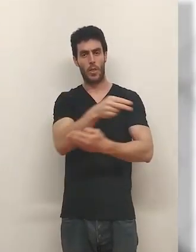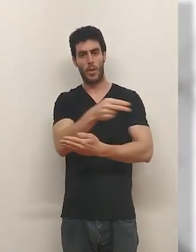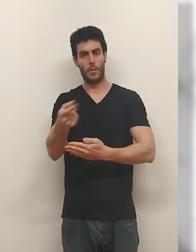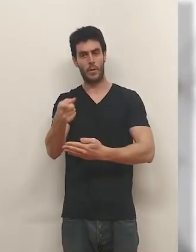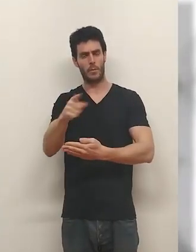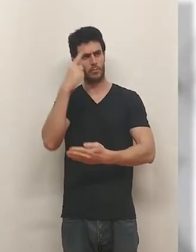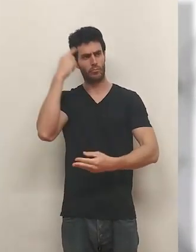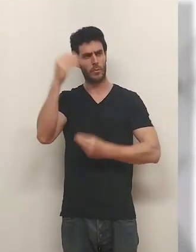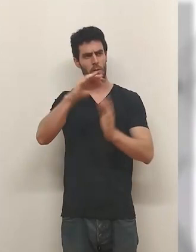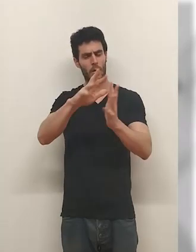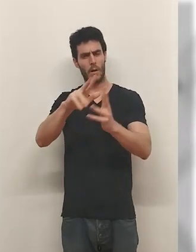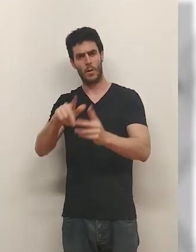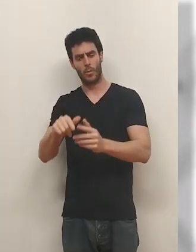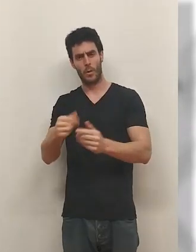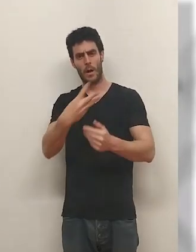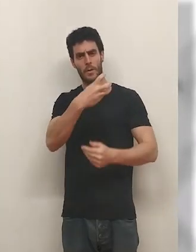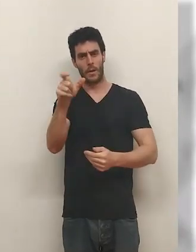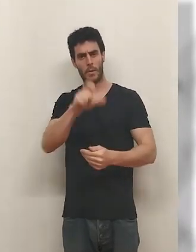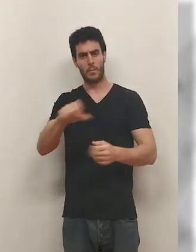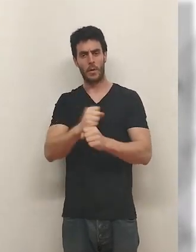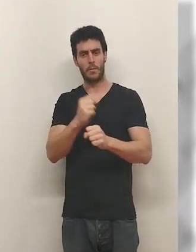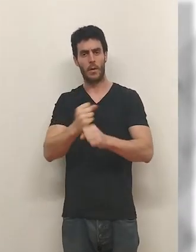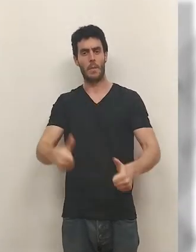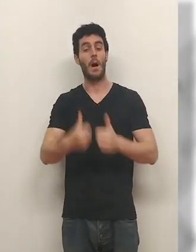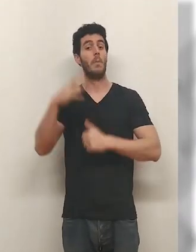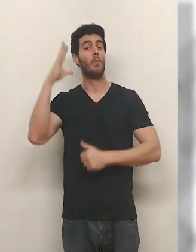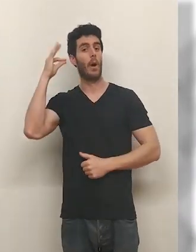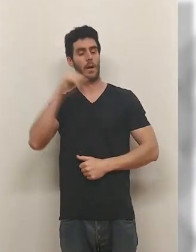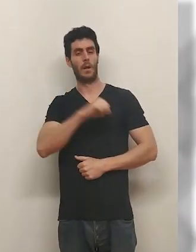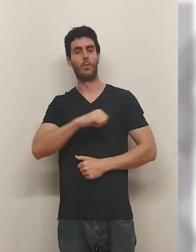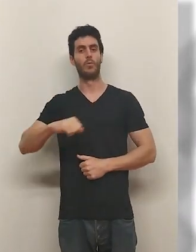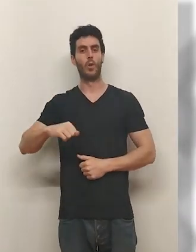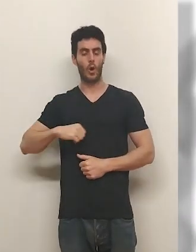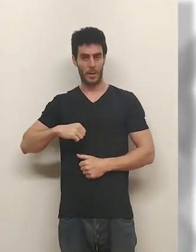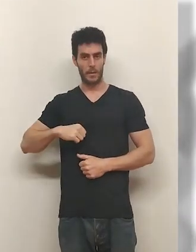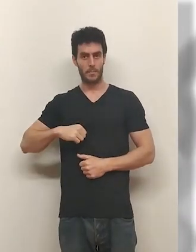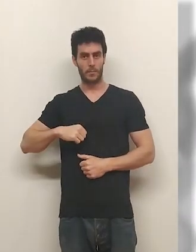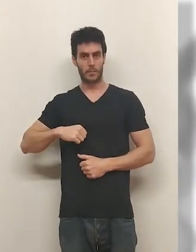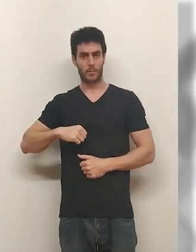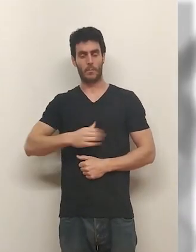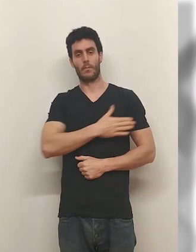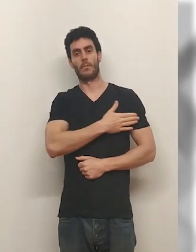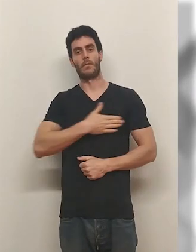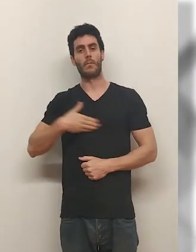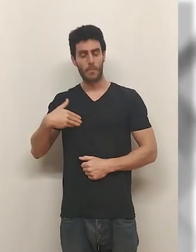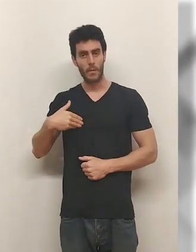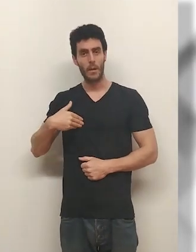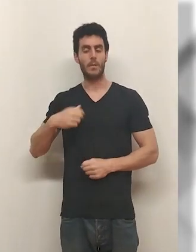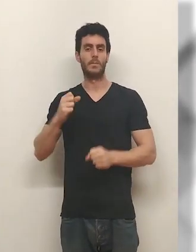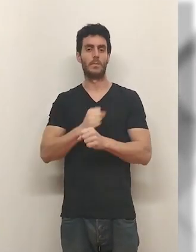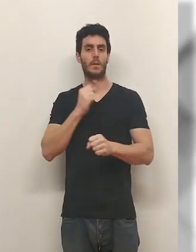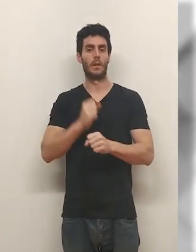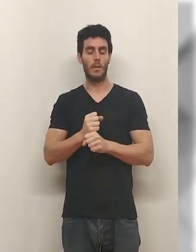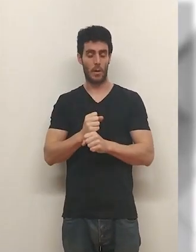euros y se calcula que en torno a 300 trabajadores. Estas mujeres autónomas que quieran reincorporarse a su